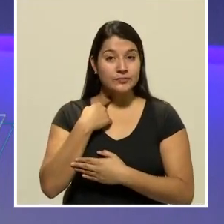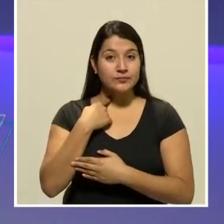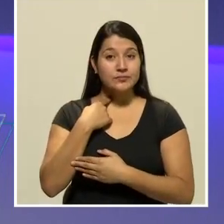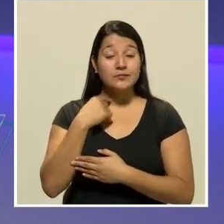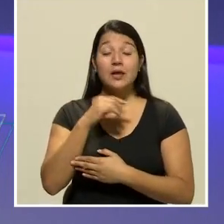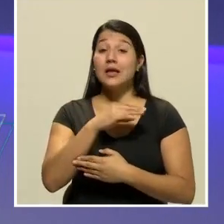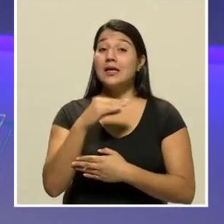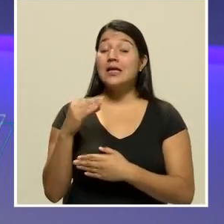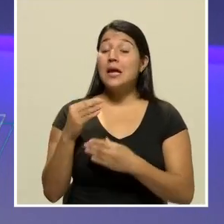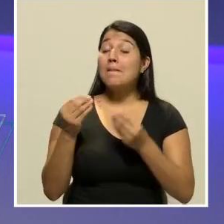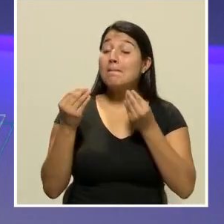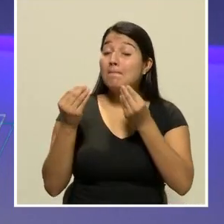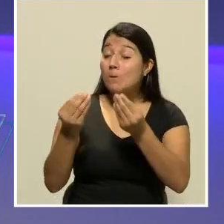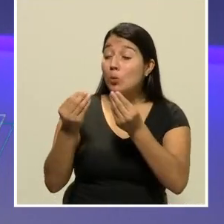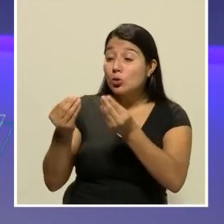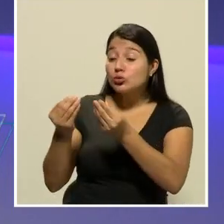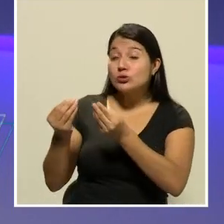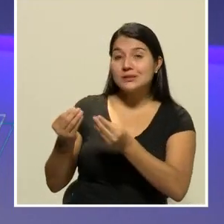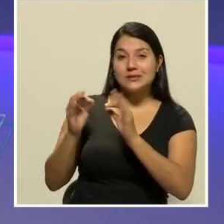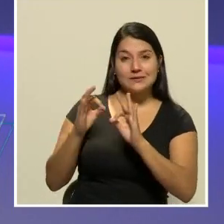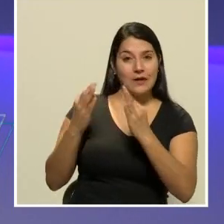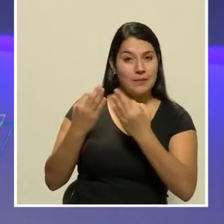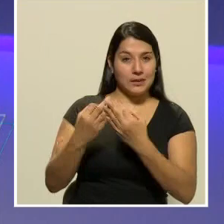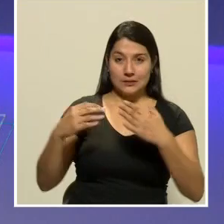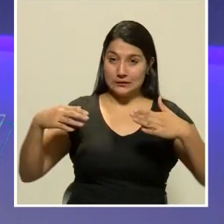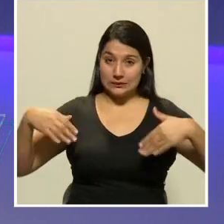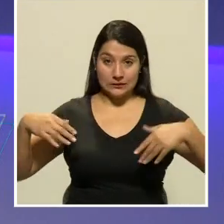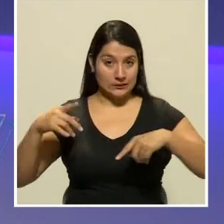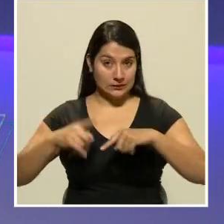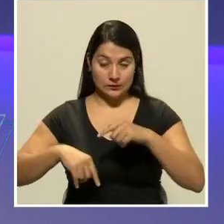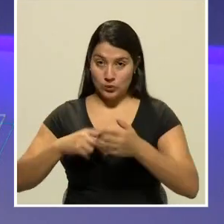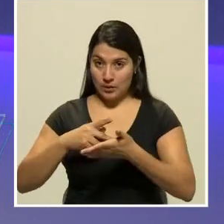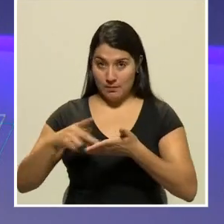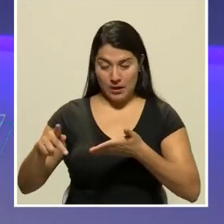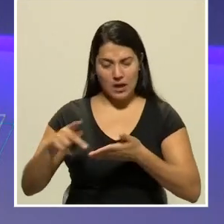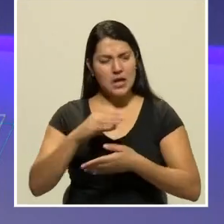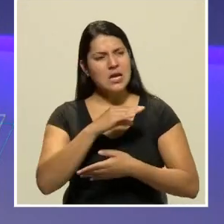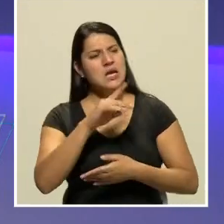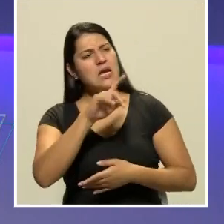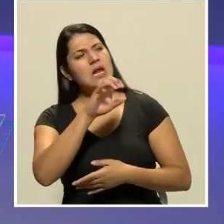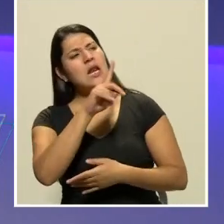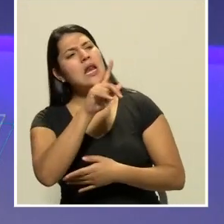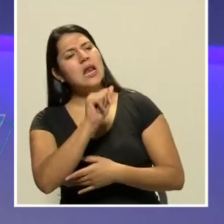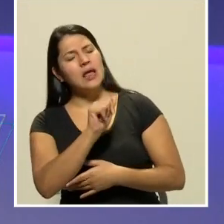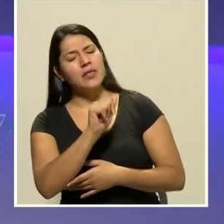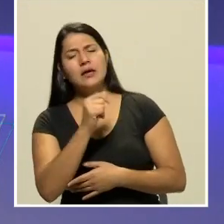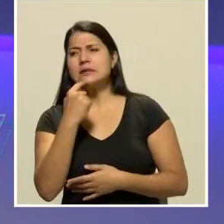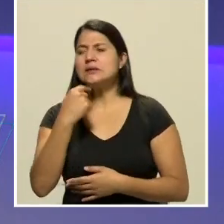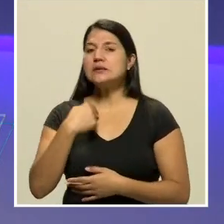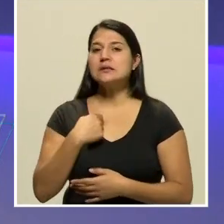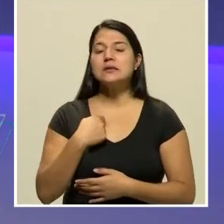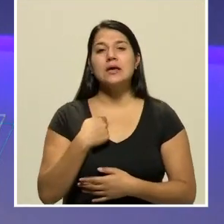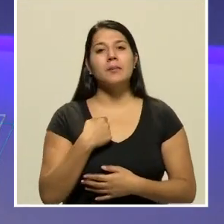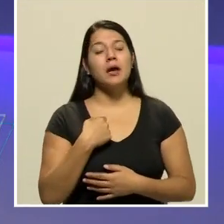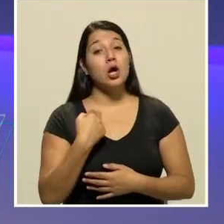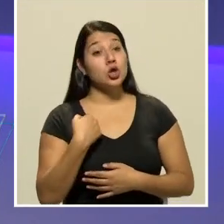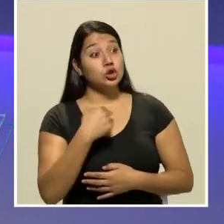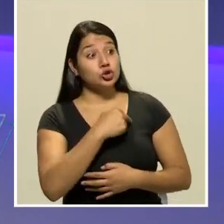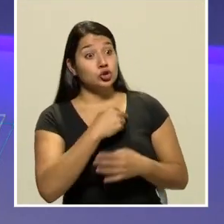que muchas familias no pueden pagar. Y doña Leda, dígame. Incluso